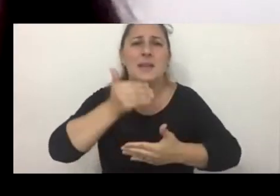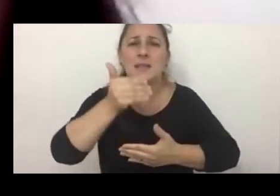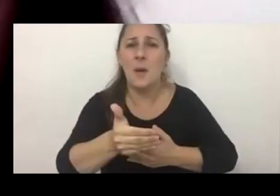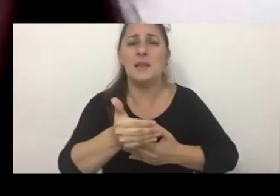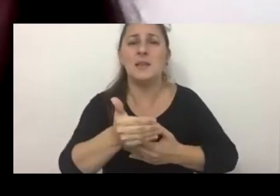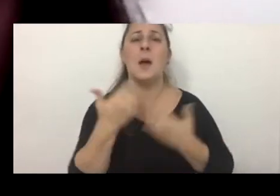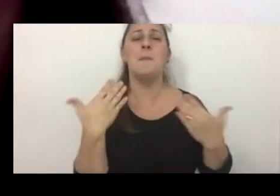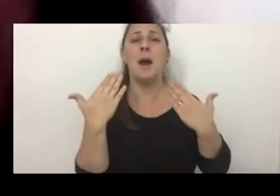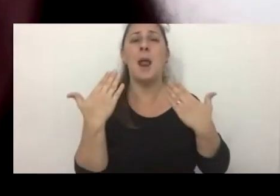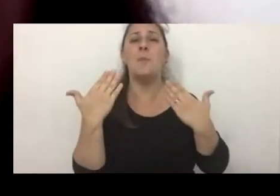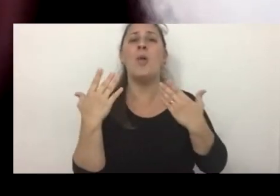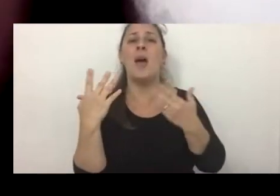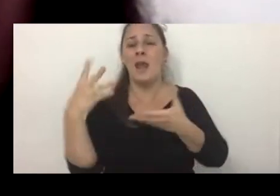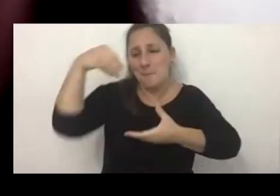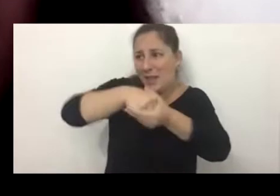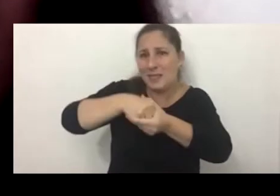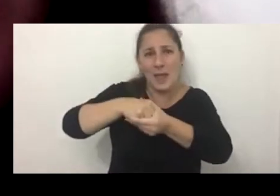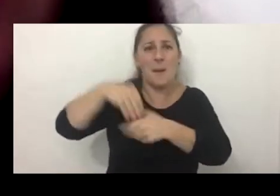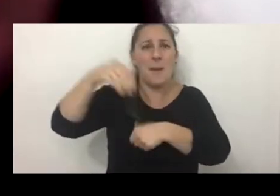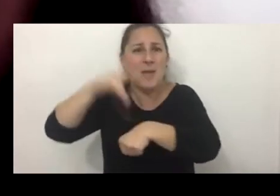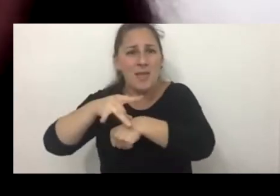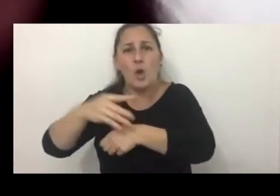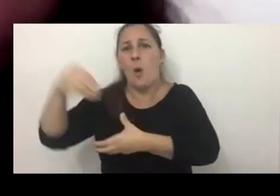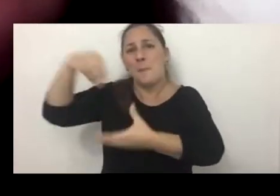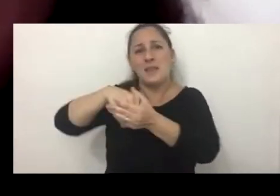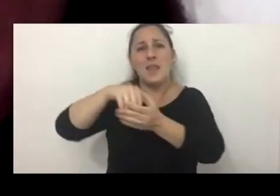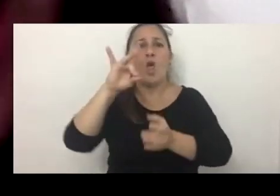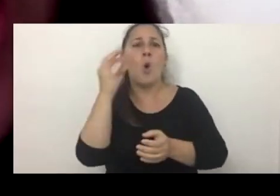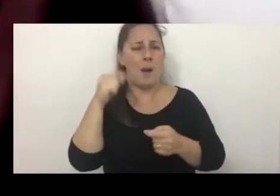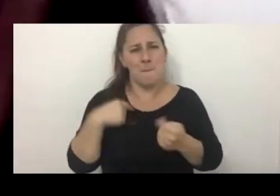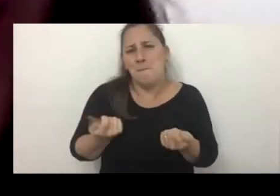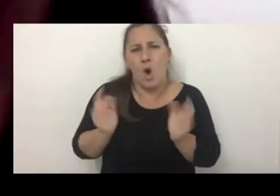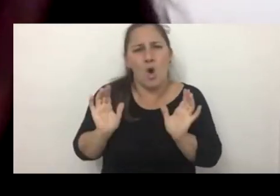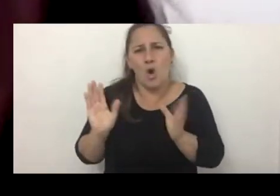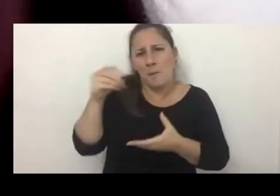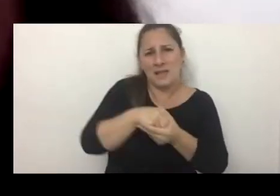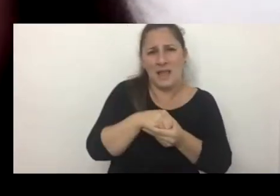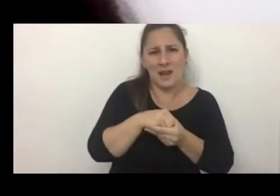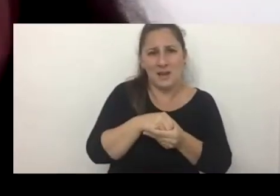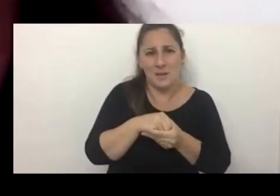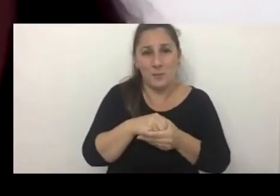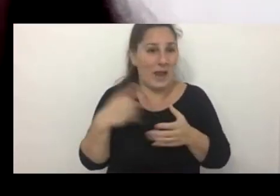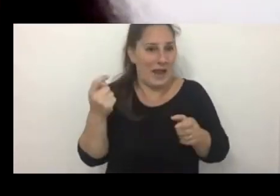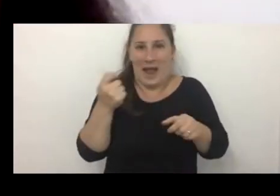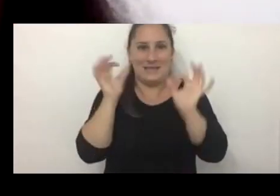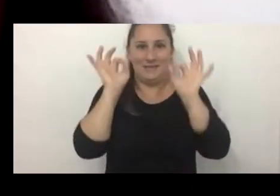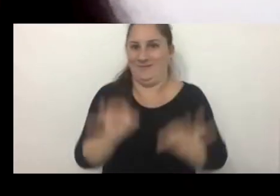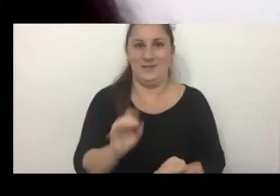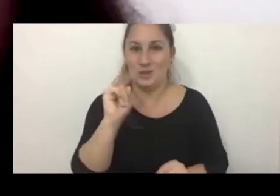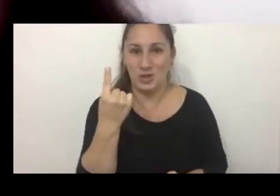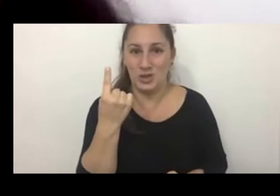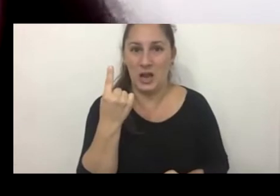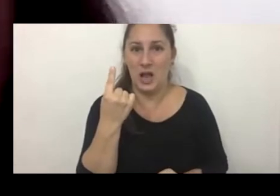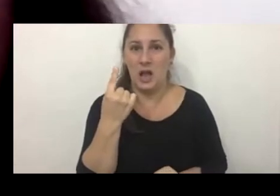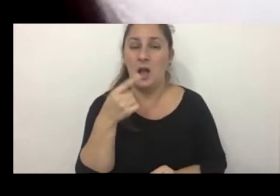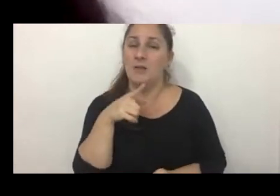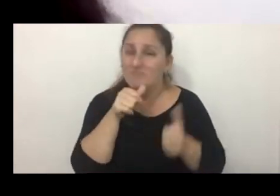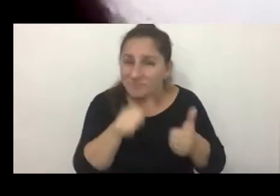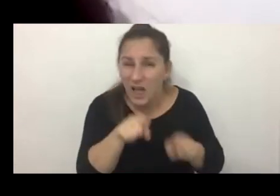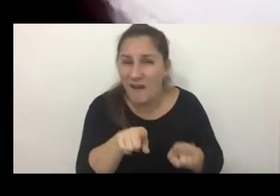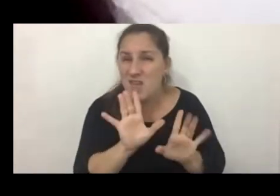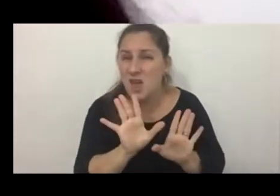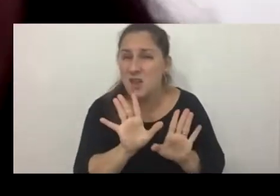cuanto a nuestro país de lo que son las tasas actuales de cesáreas, que ya en algún punto parir parece una rareza, ¿no? La mujer